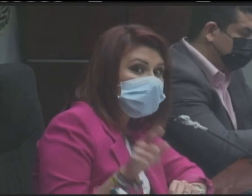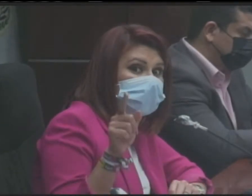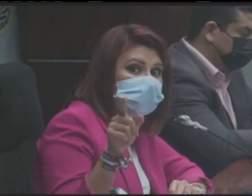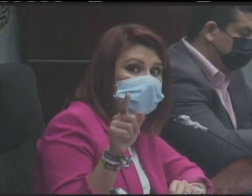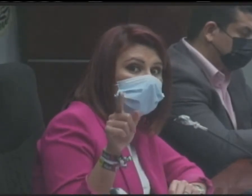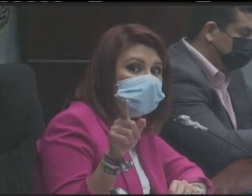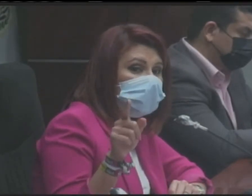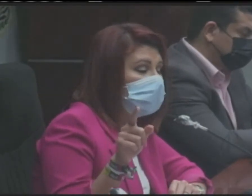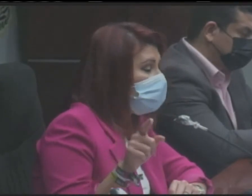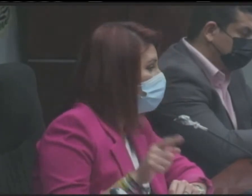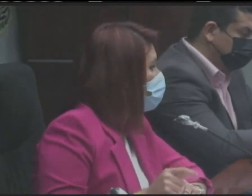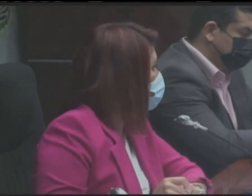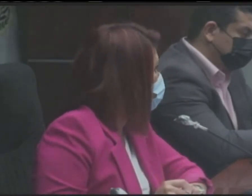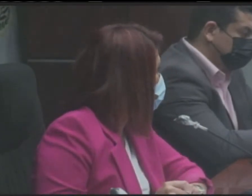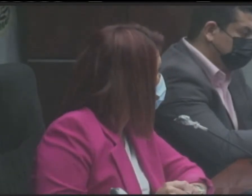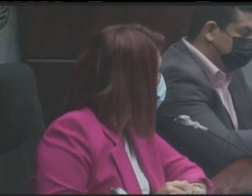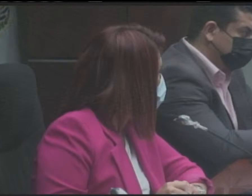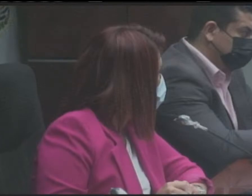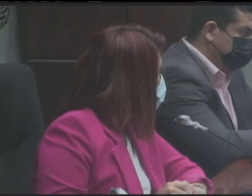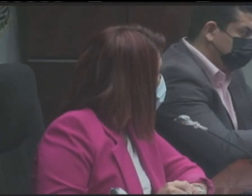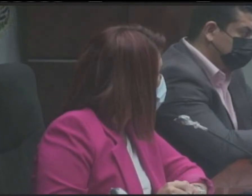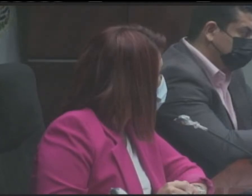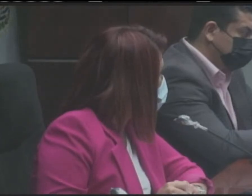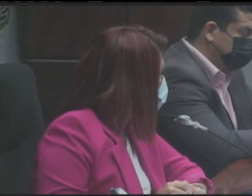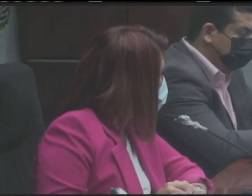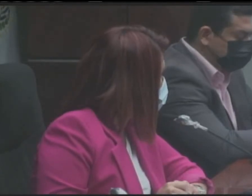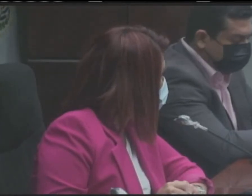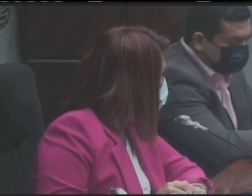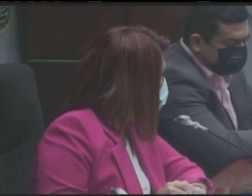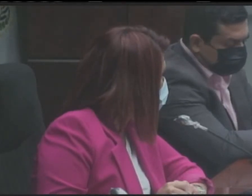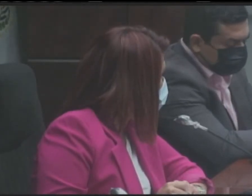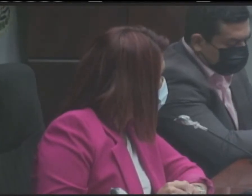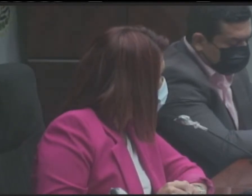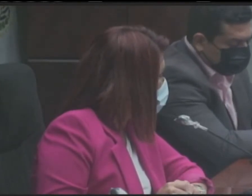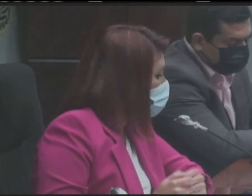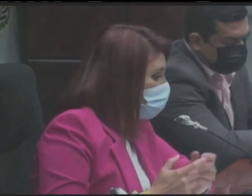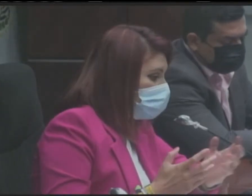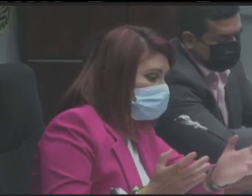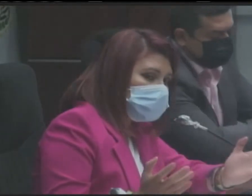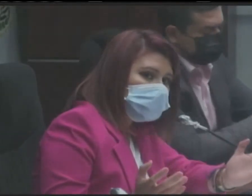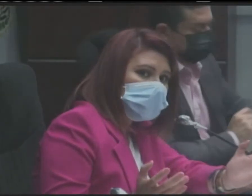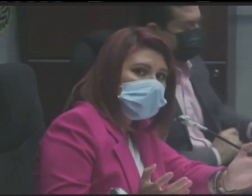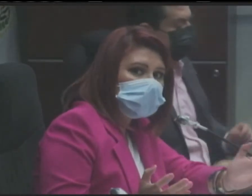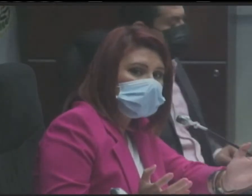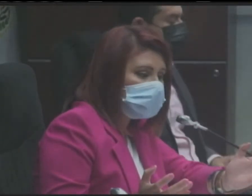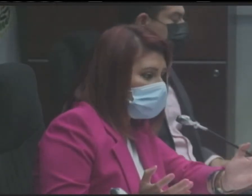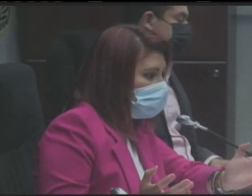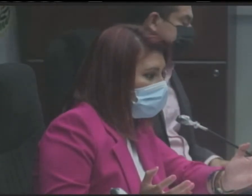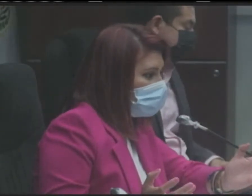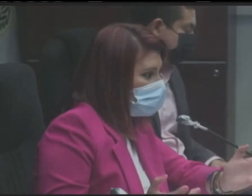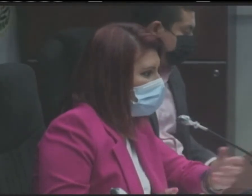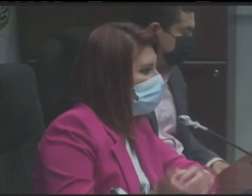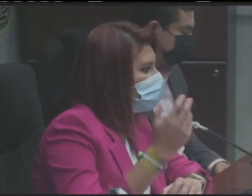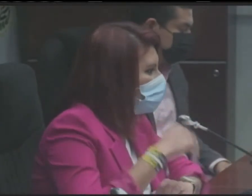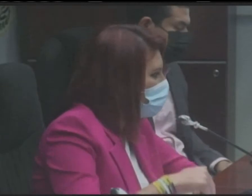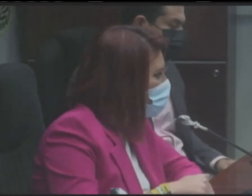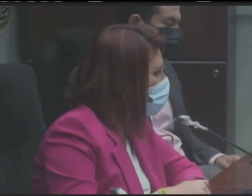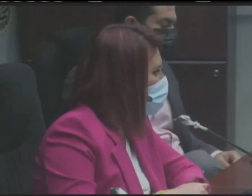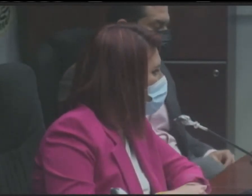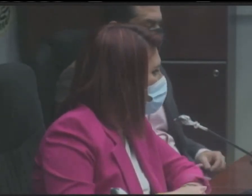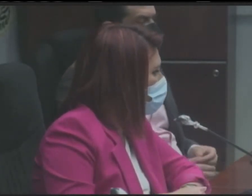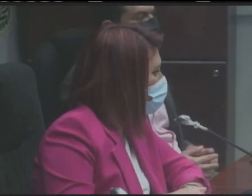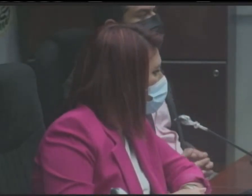Ese es el dinero de todos los salvadoreños, lo que está pasando aquí, y que desconocemos el fondo. Si a la